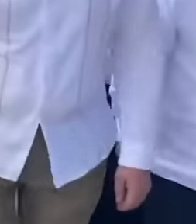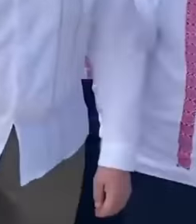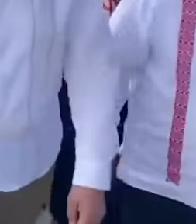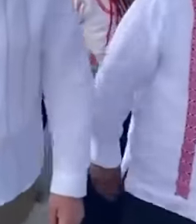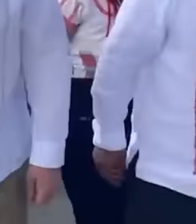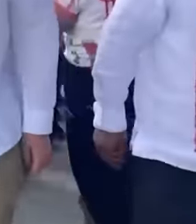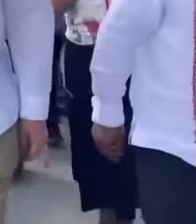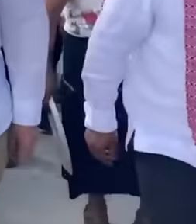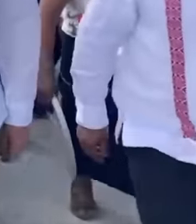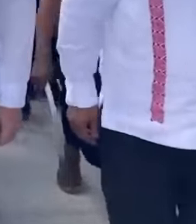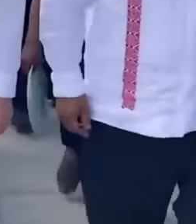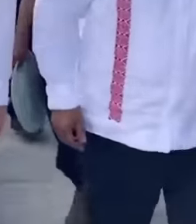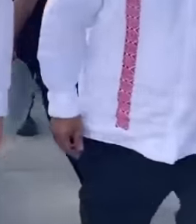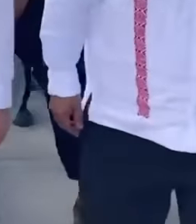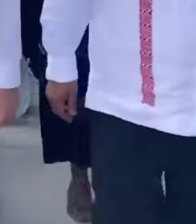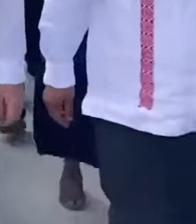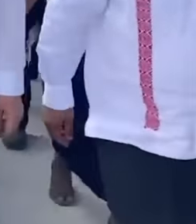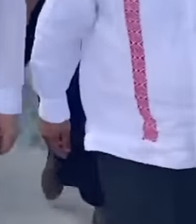su gobierno.